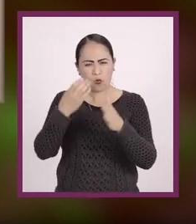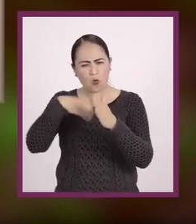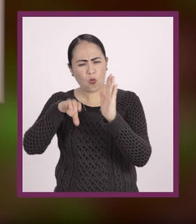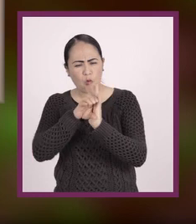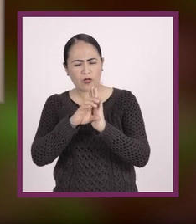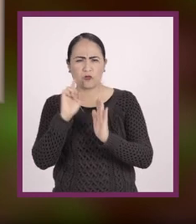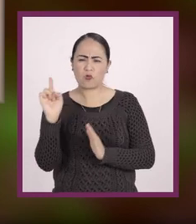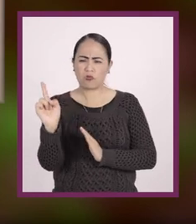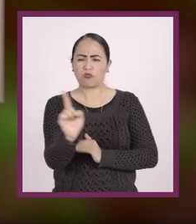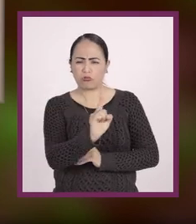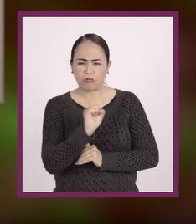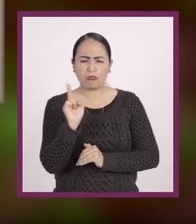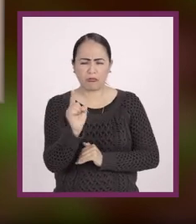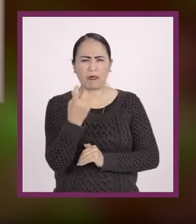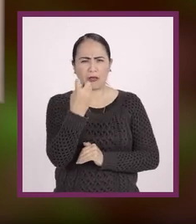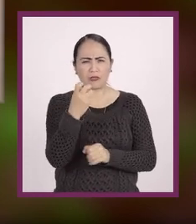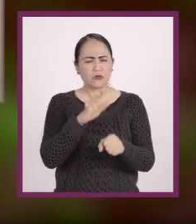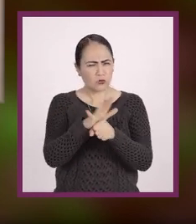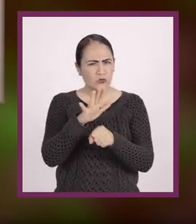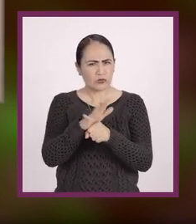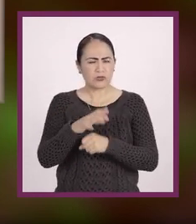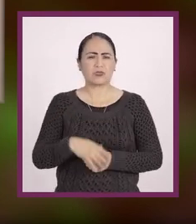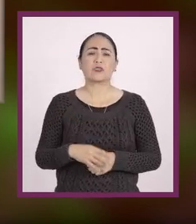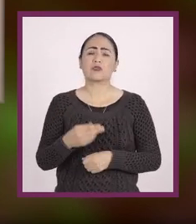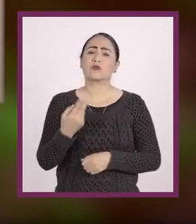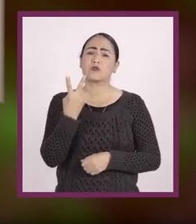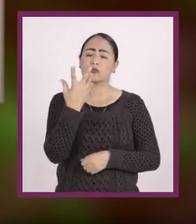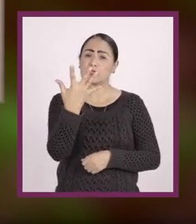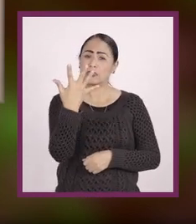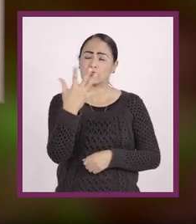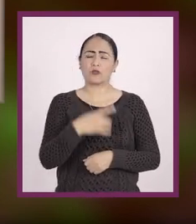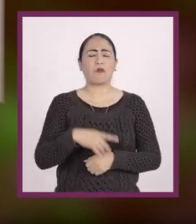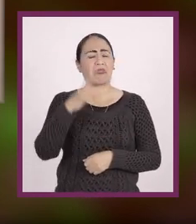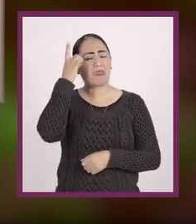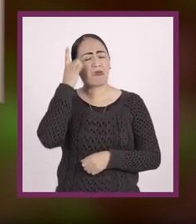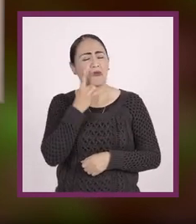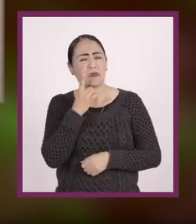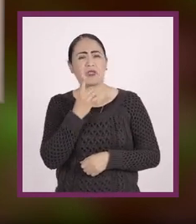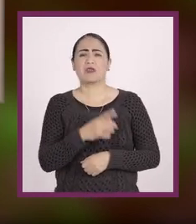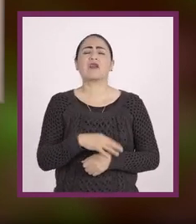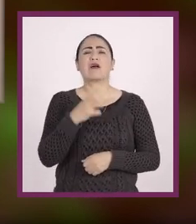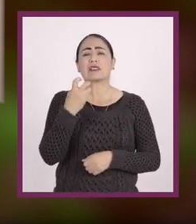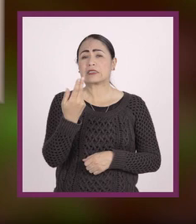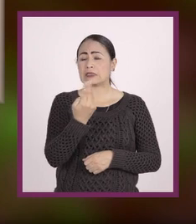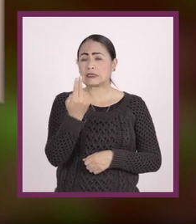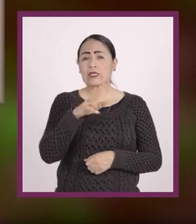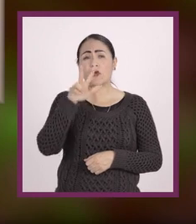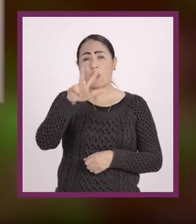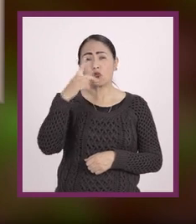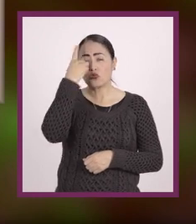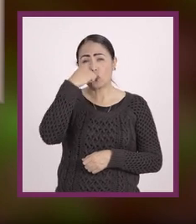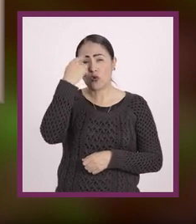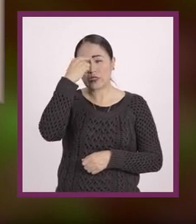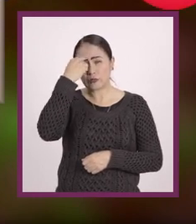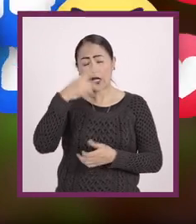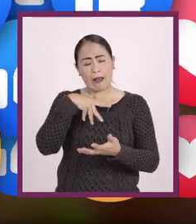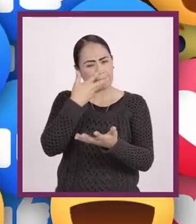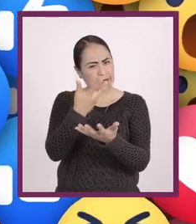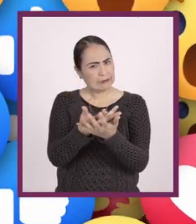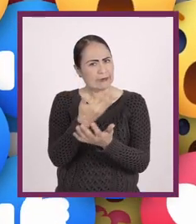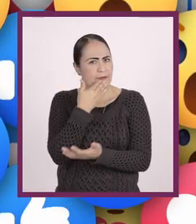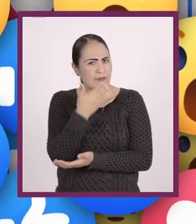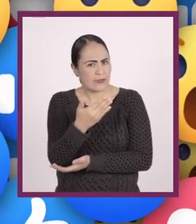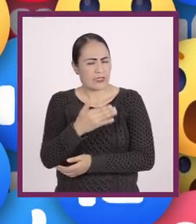con esto es suficiente 5 no dormir son 8 horas de sueño para que tengas un buen descanso